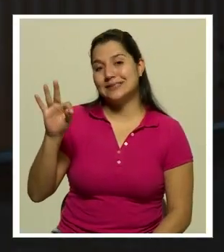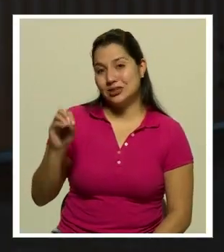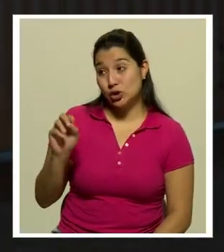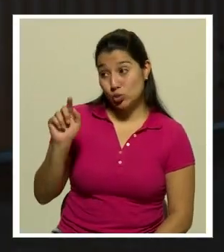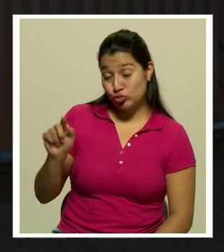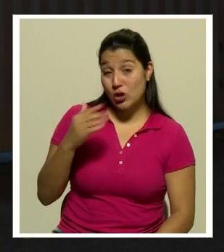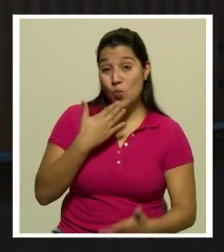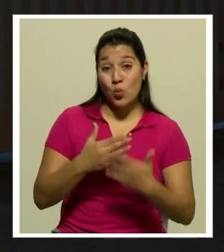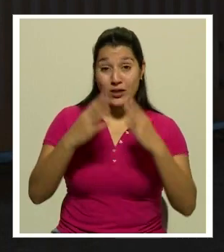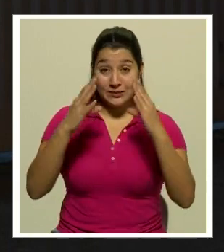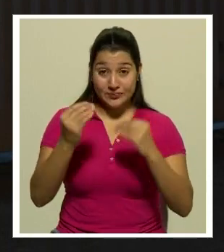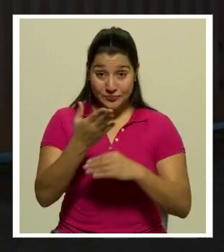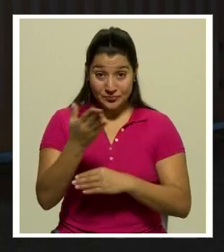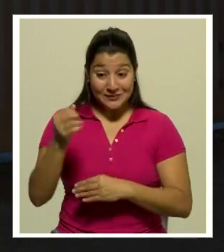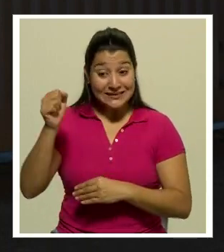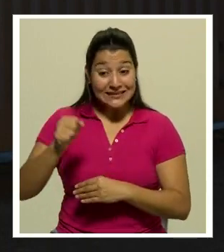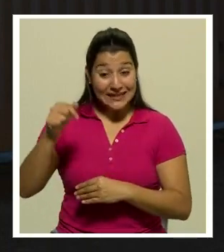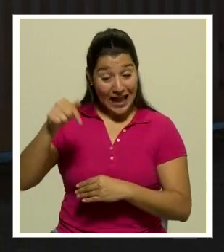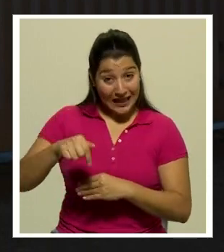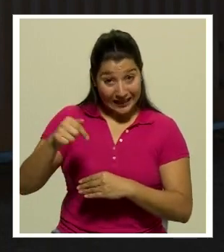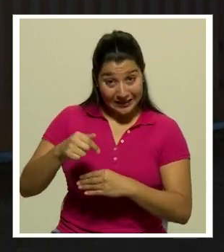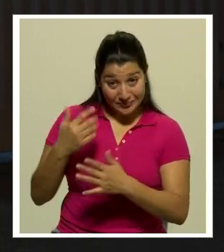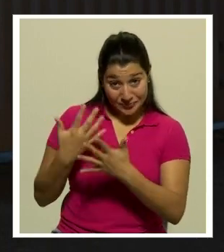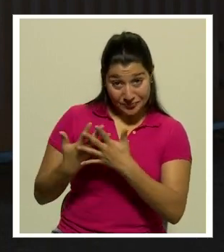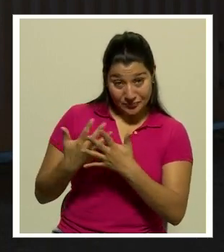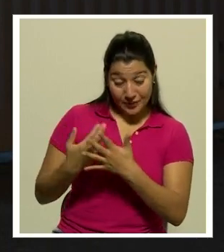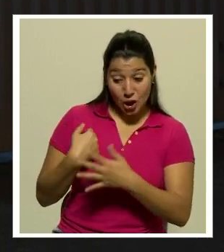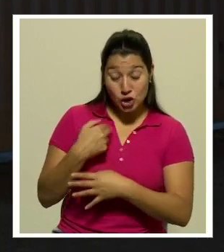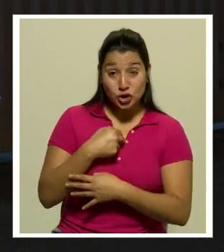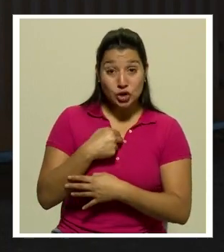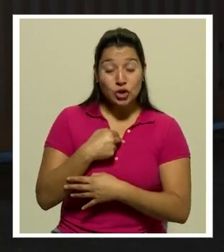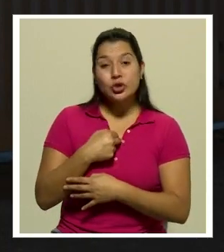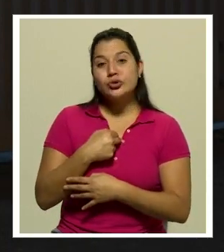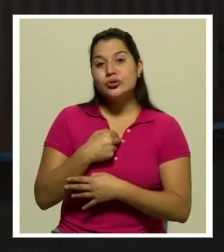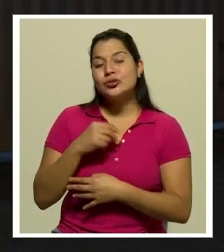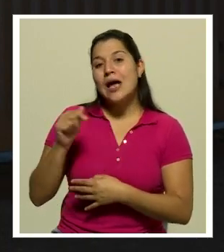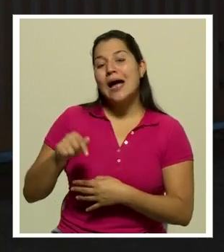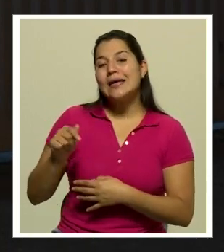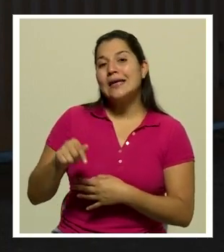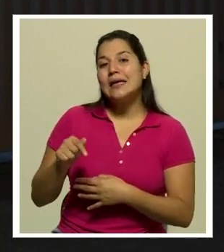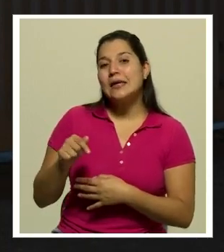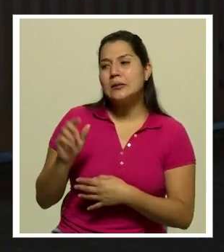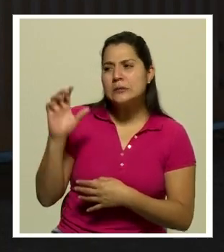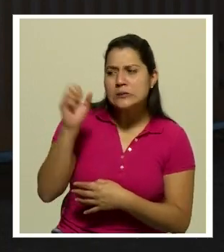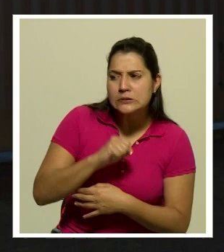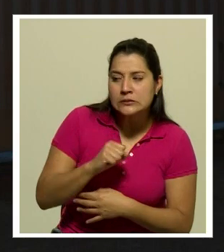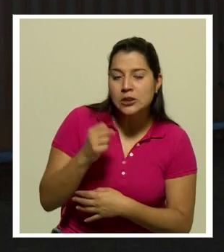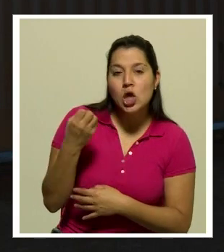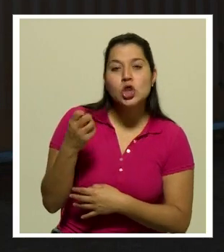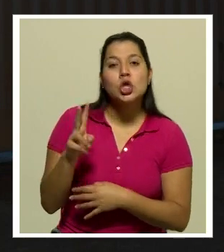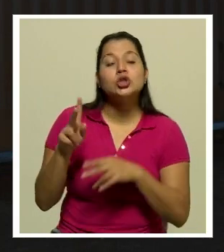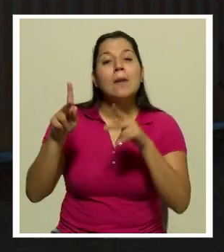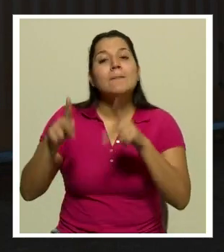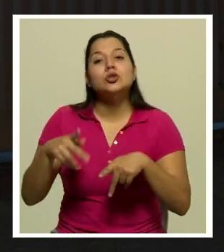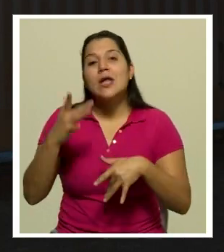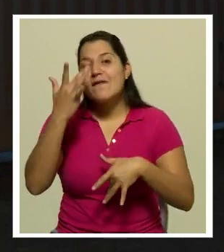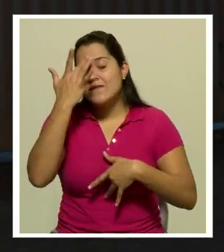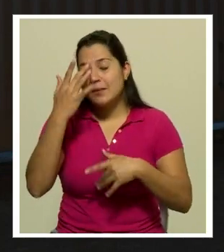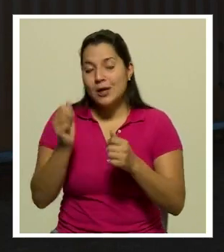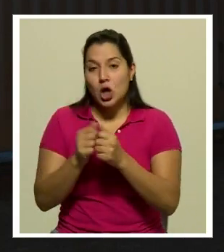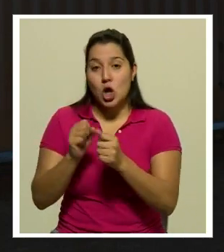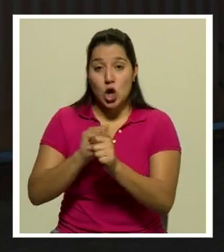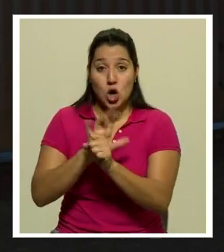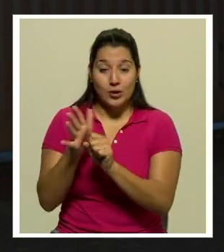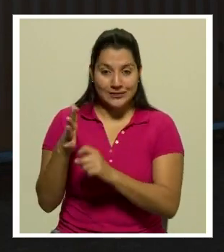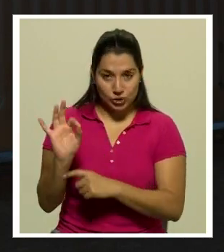es precisamente en este centro en el que nos encontramos donde se detectaron los 12 casos de contagio de